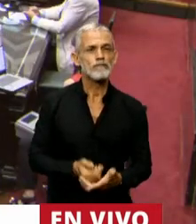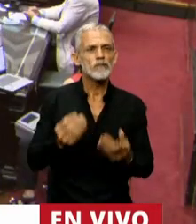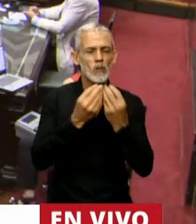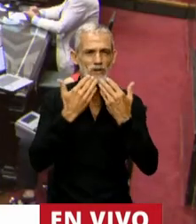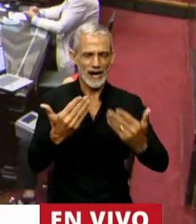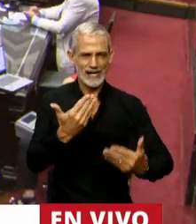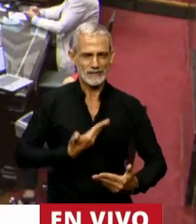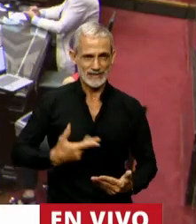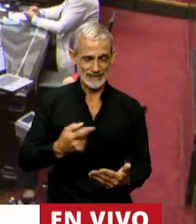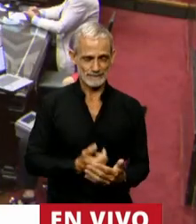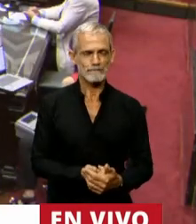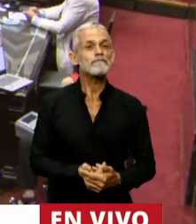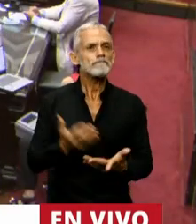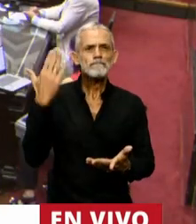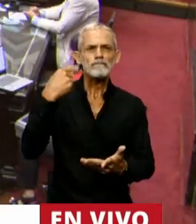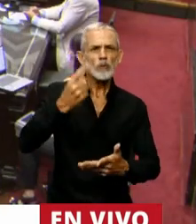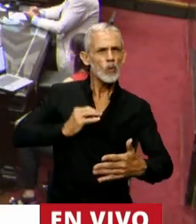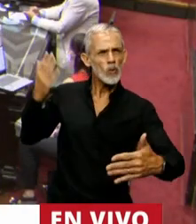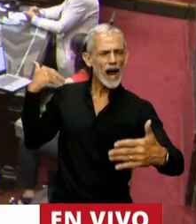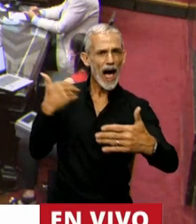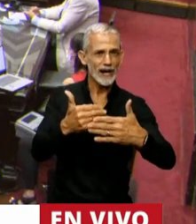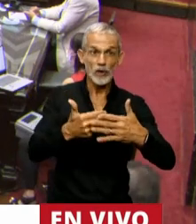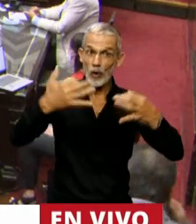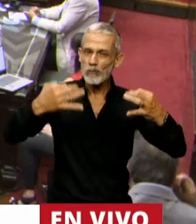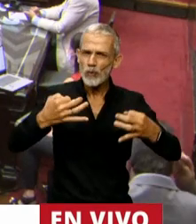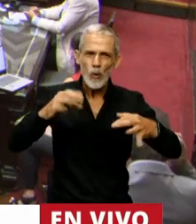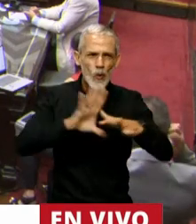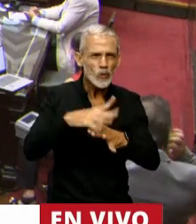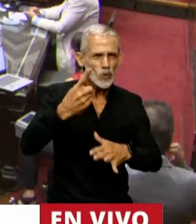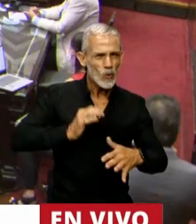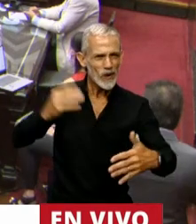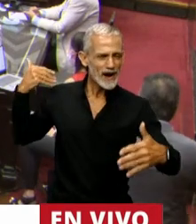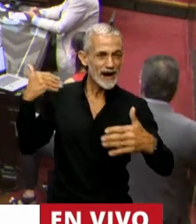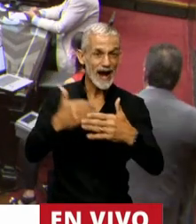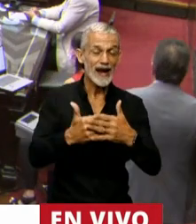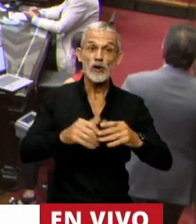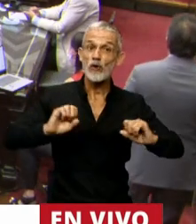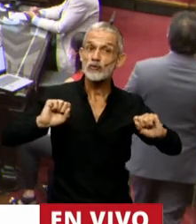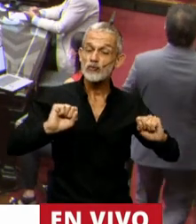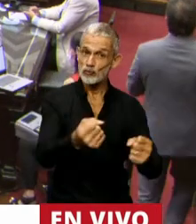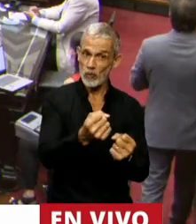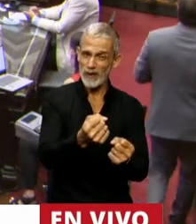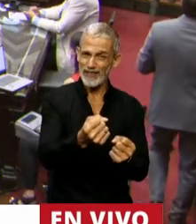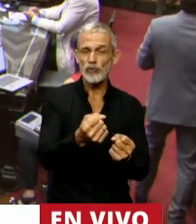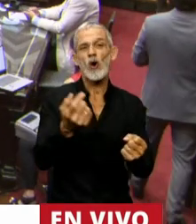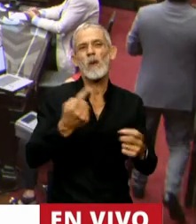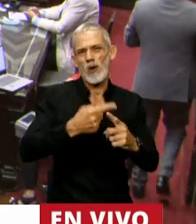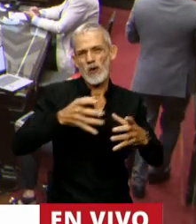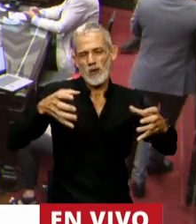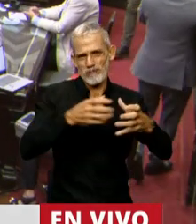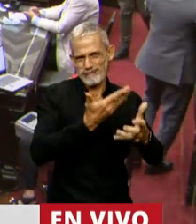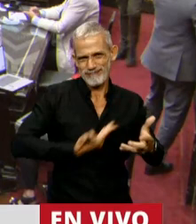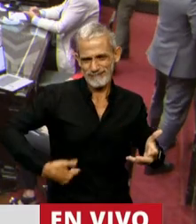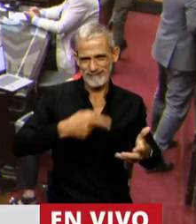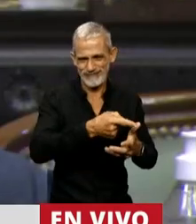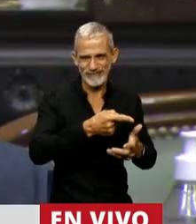Muchas gracias, presidente. Hace un año, exactamente hace un año, se suspendió a instancias del oficialismo del